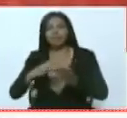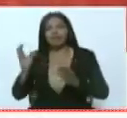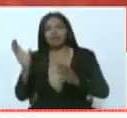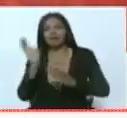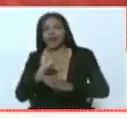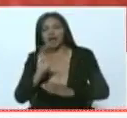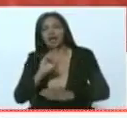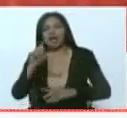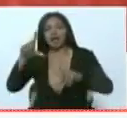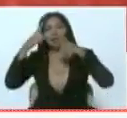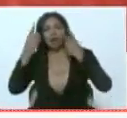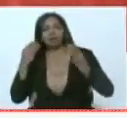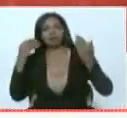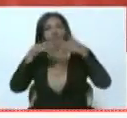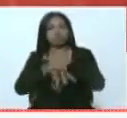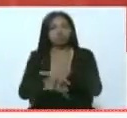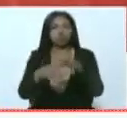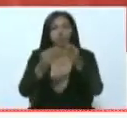Guaira,